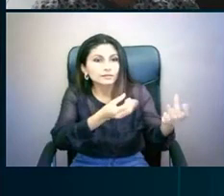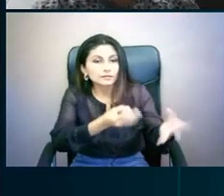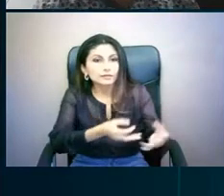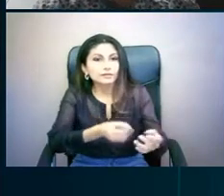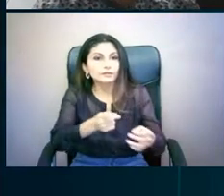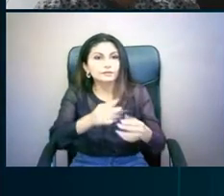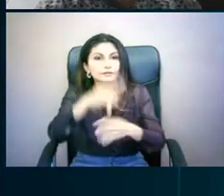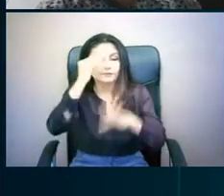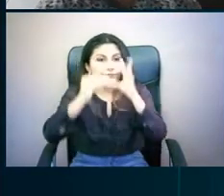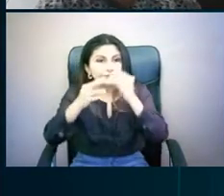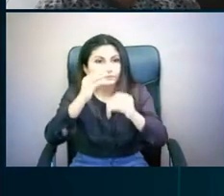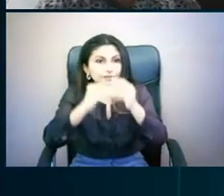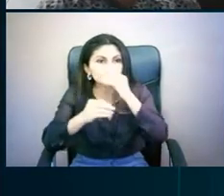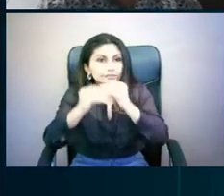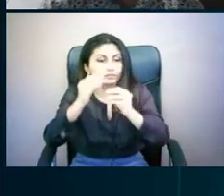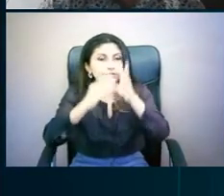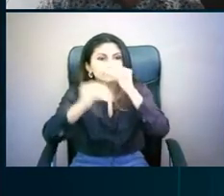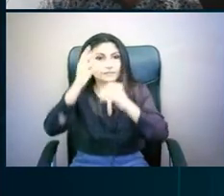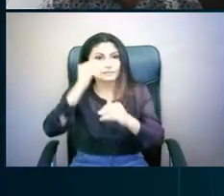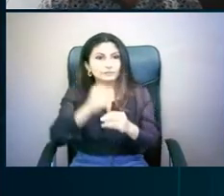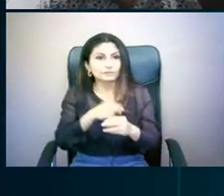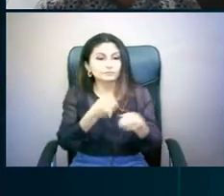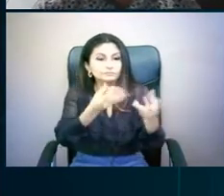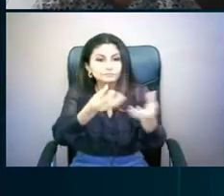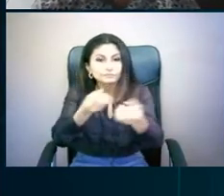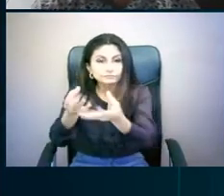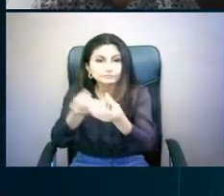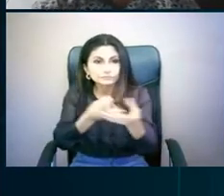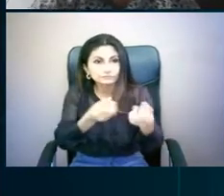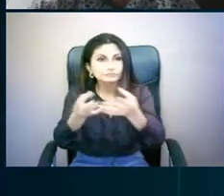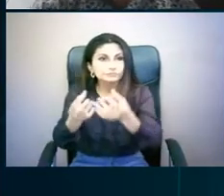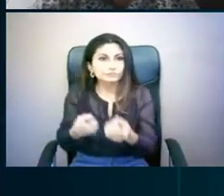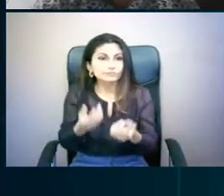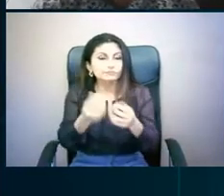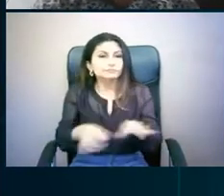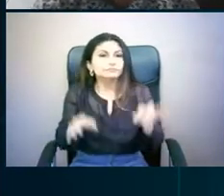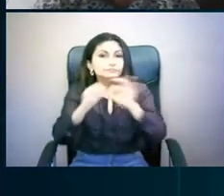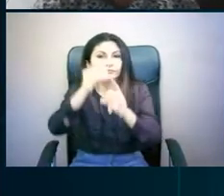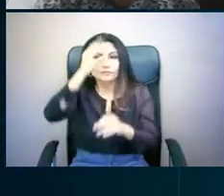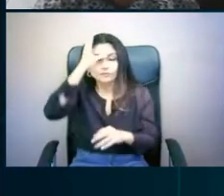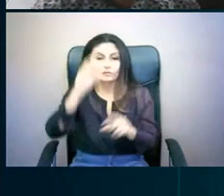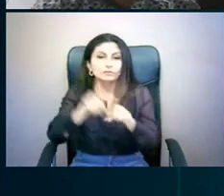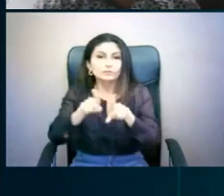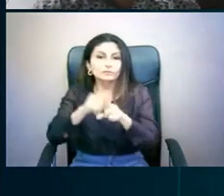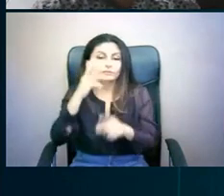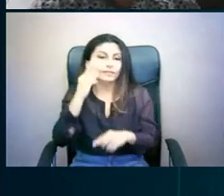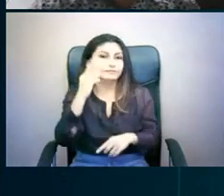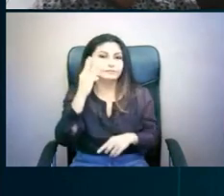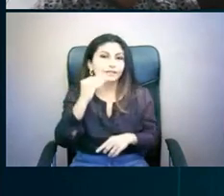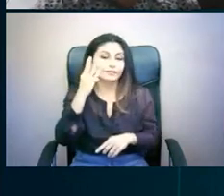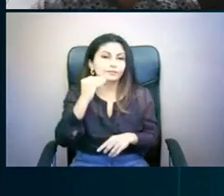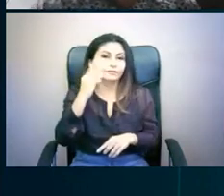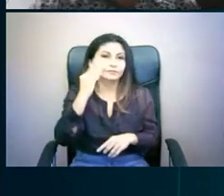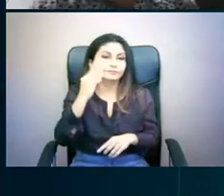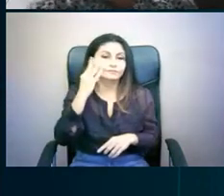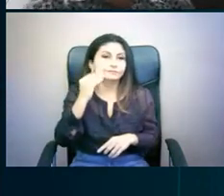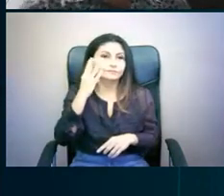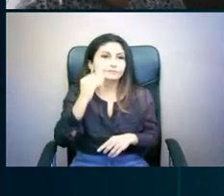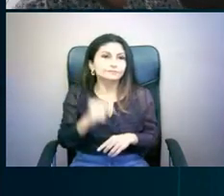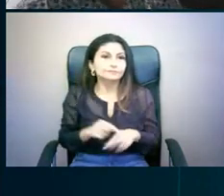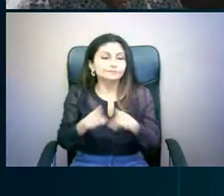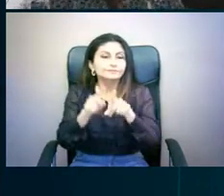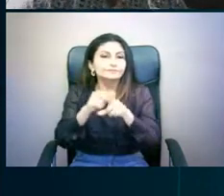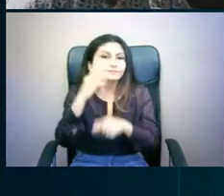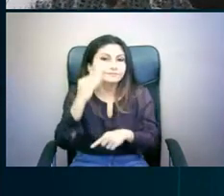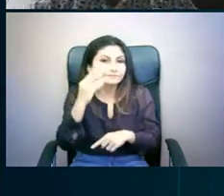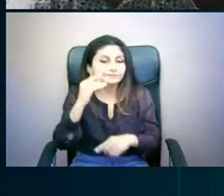de datos para futuras consultas. Y hablando del conocimiento tácito, es esa experiencia, digamos, es ese conocimiento que adquiere, esa experiencia que adquiere